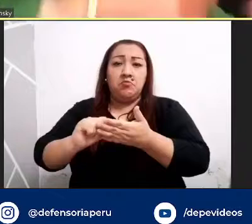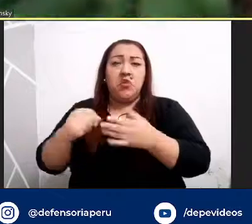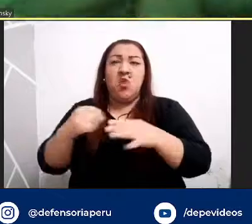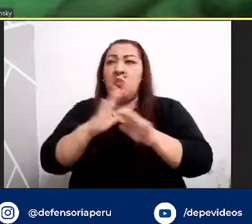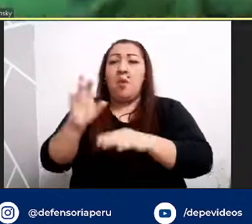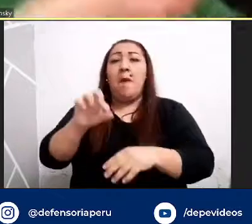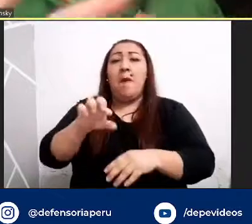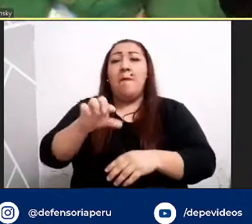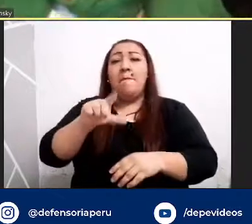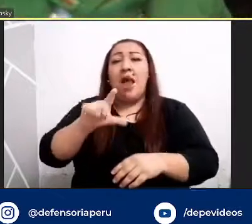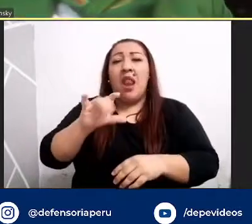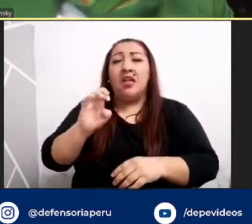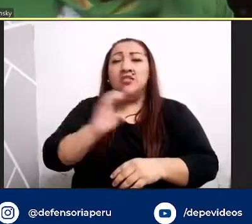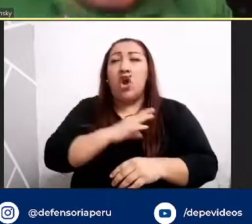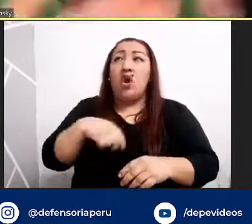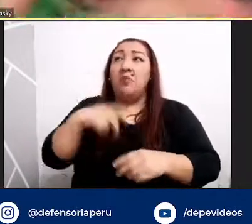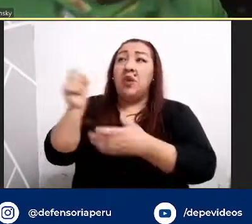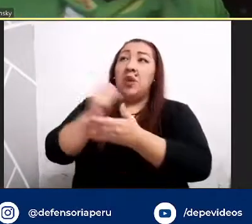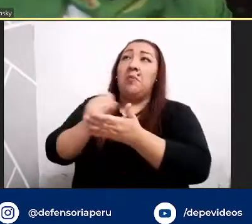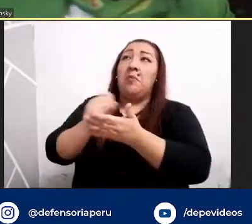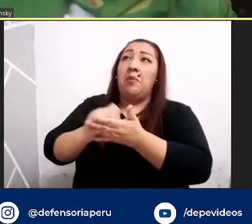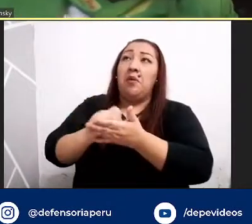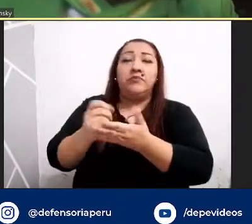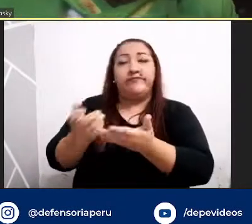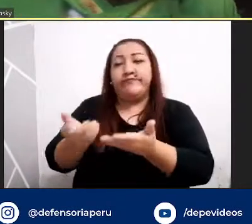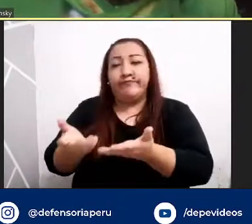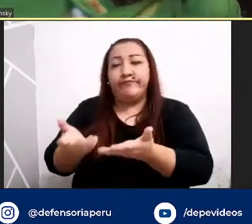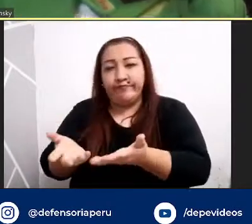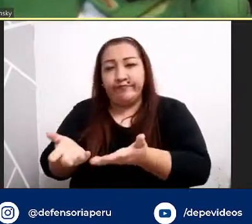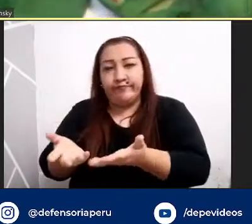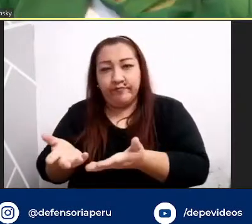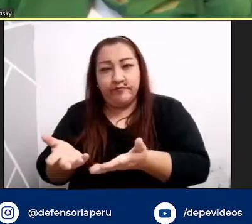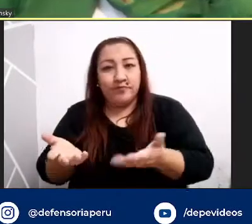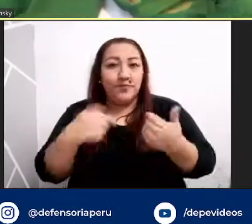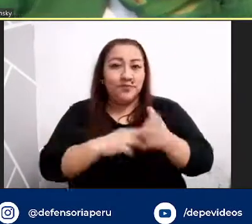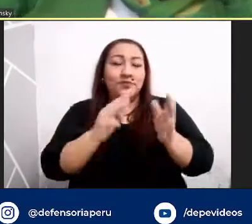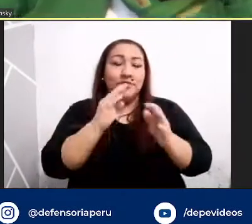a escribir lo que me pasa. Voy a la Defensoría. En esa medida,